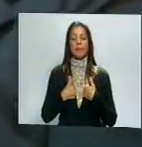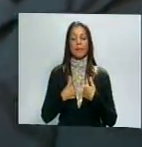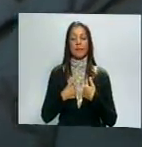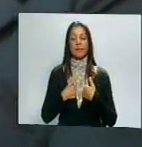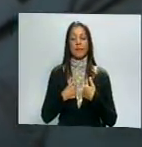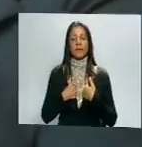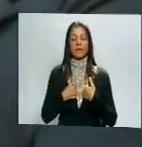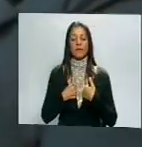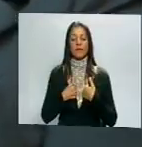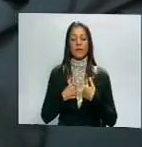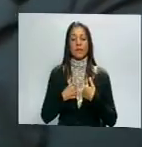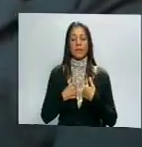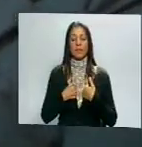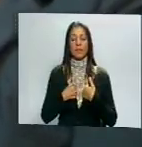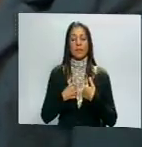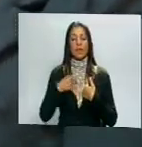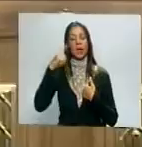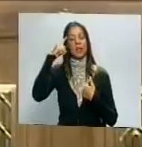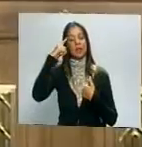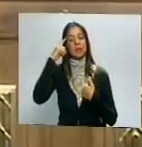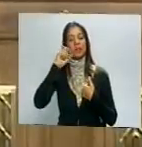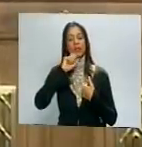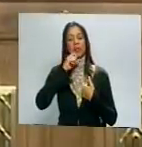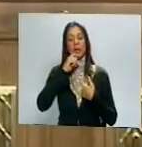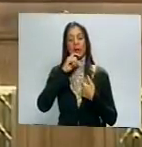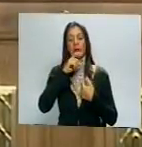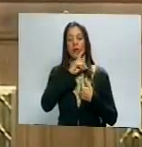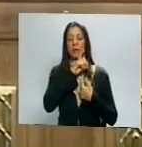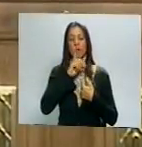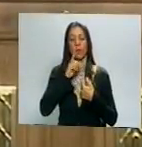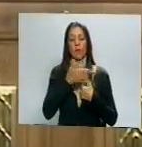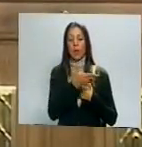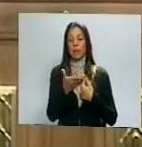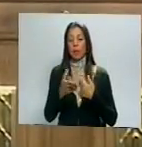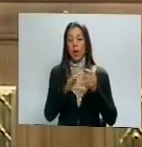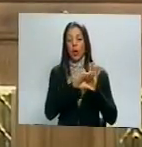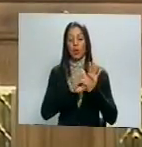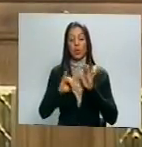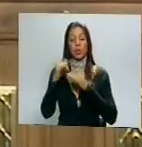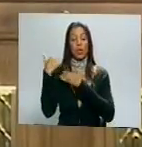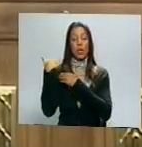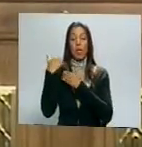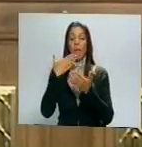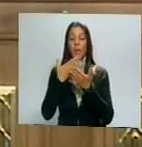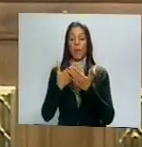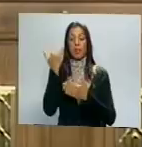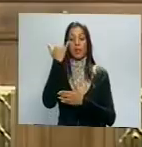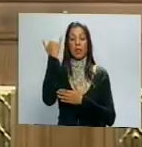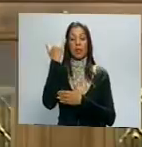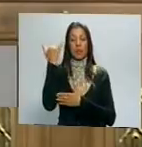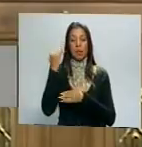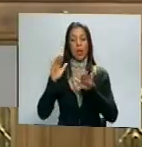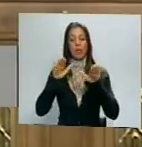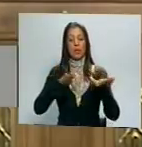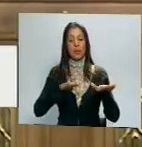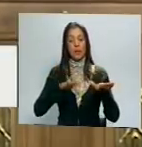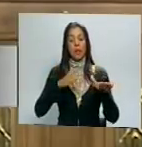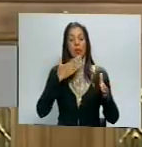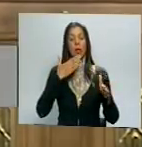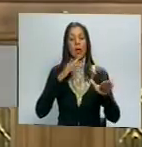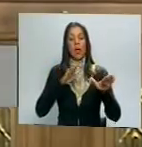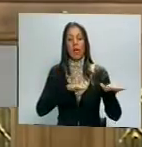de nuestros hermanos, hermanas constituyentes y la responsabilidad que nos toca, propongo que apoyemos la propuesta presentada